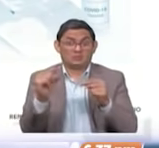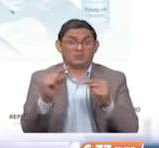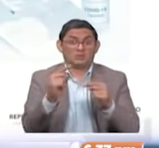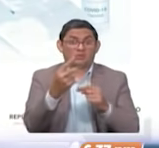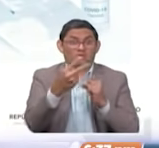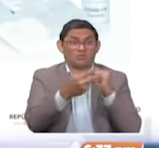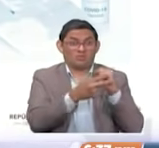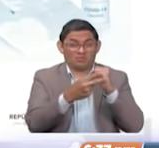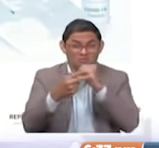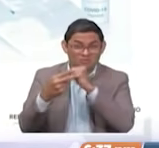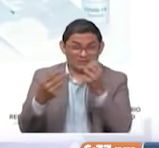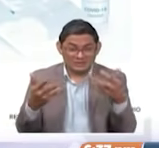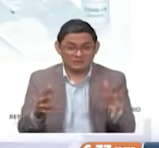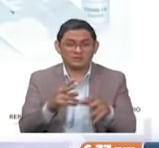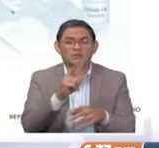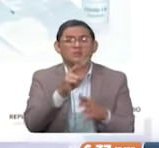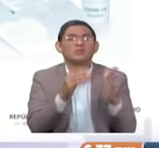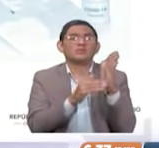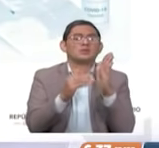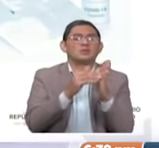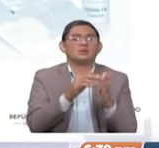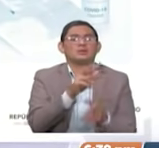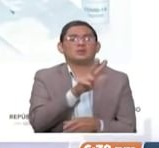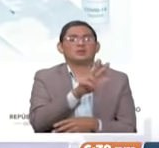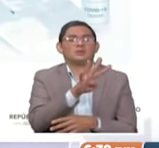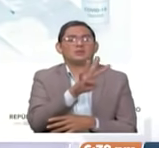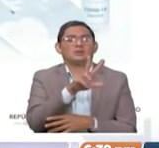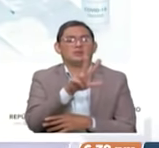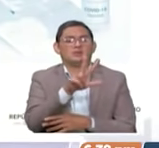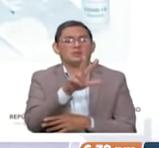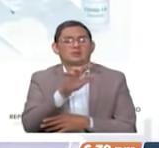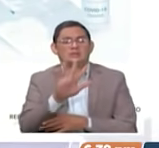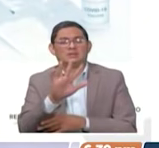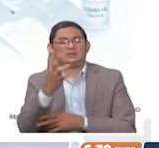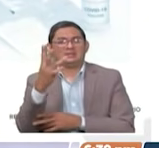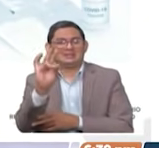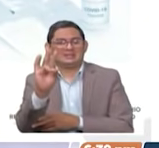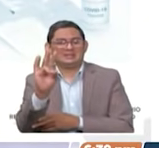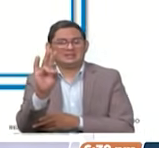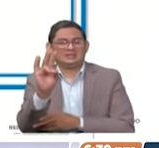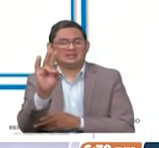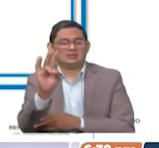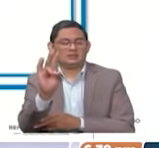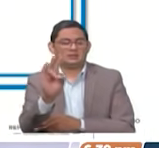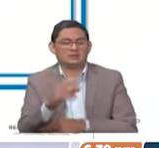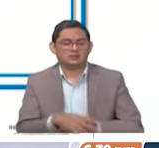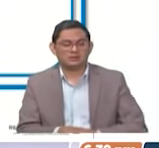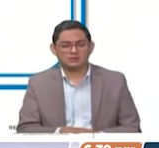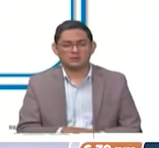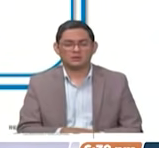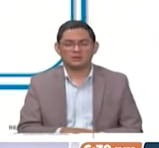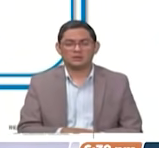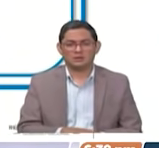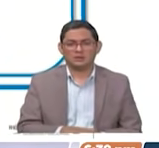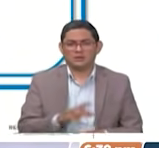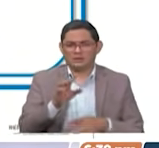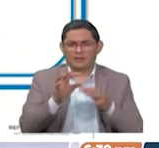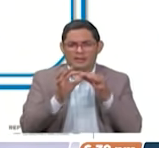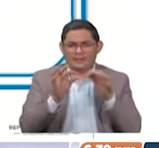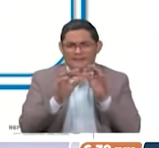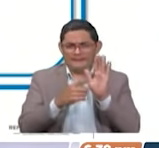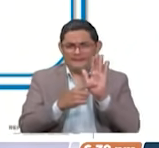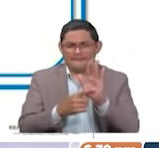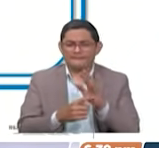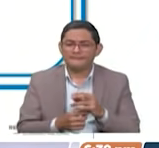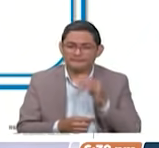dosis 2 millones 343 mil 517 es importante resaltar